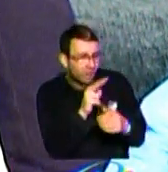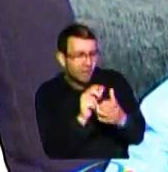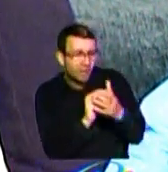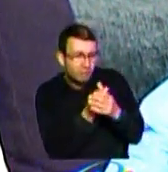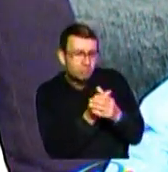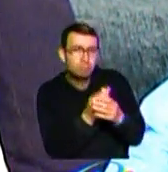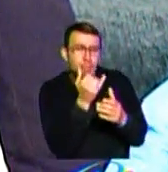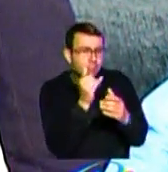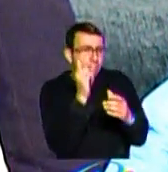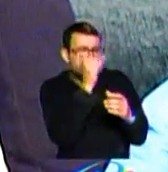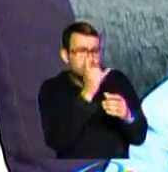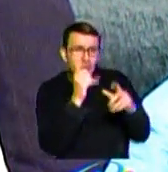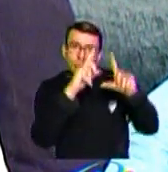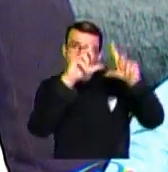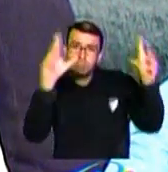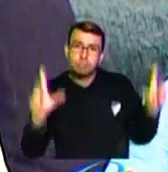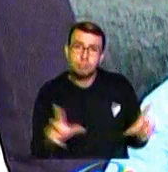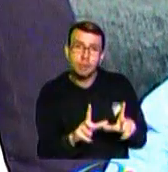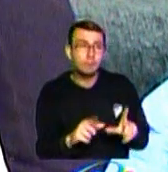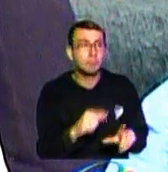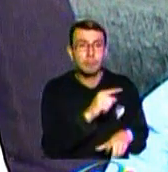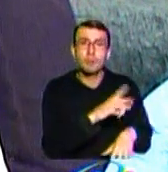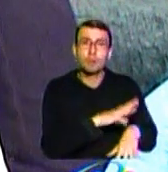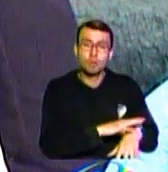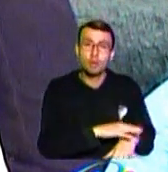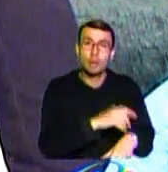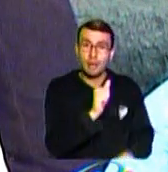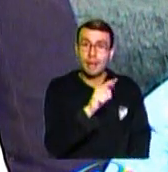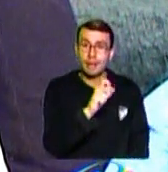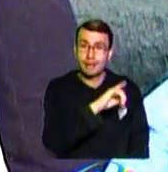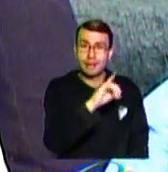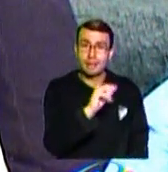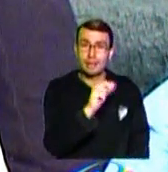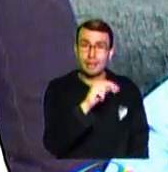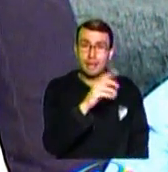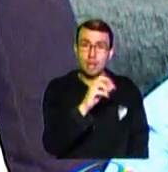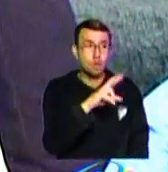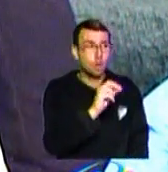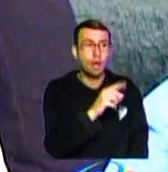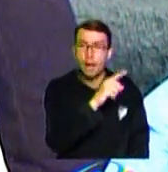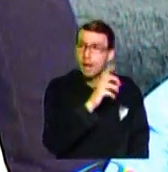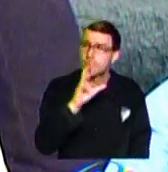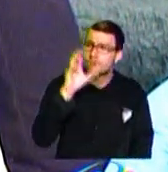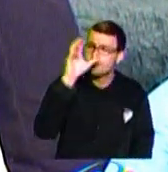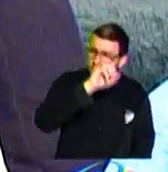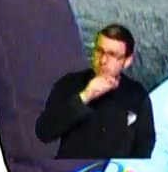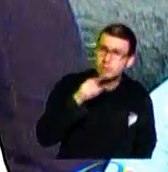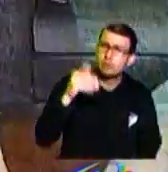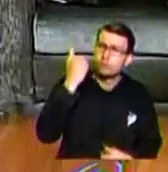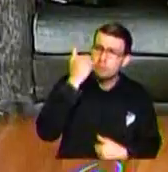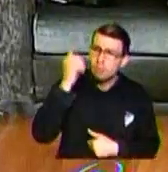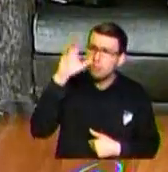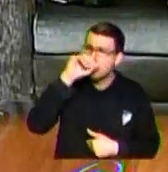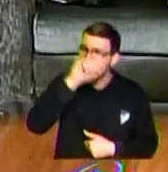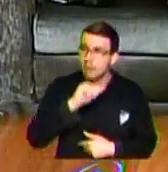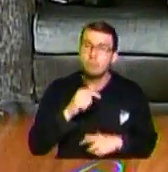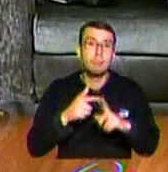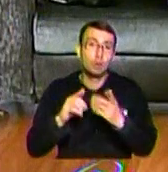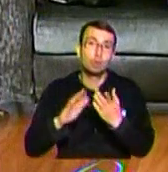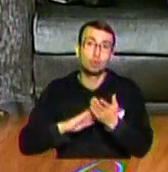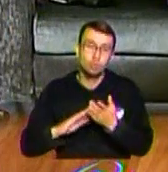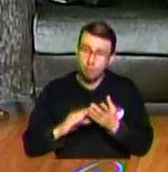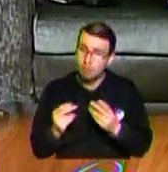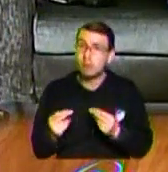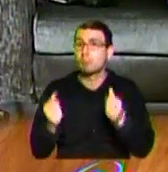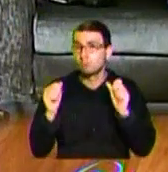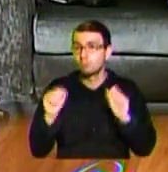cuente todos estos diagnósticos, que muchos de ellos afortunadamente fueron diagnosticados a tiempo. Sí, en